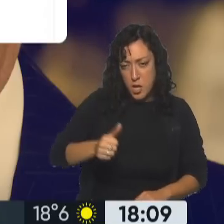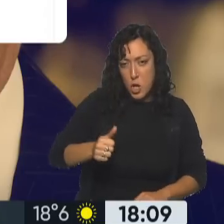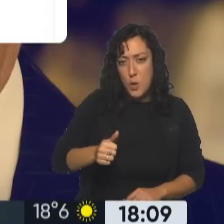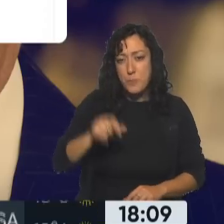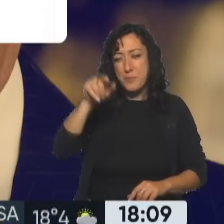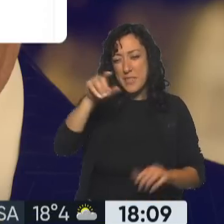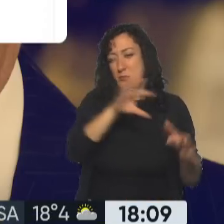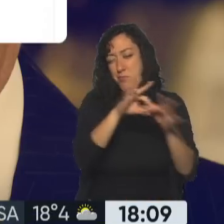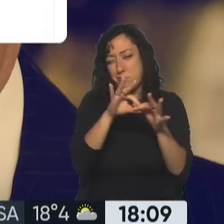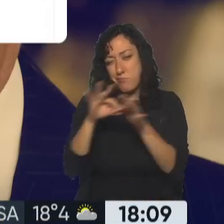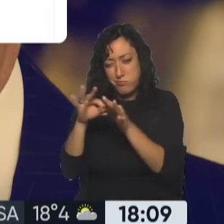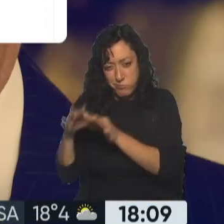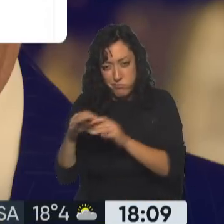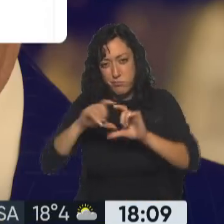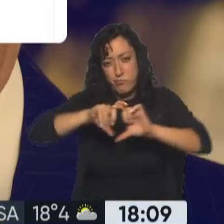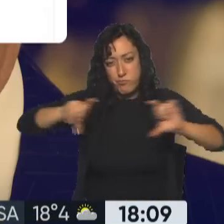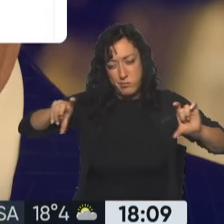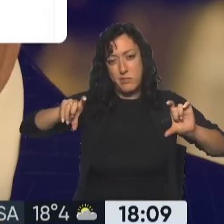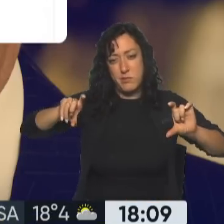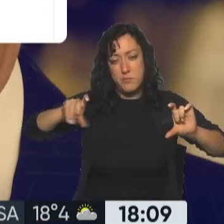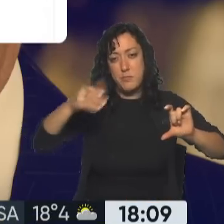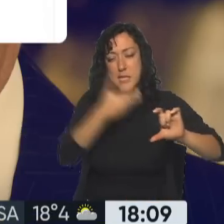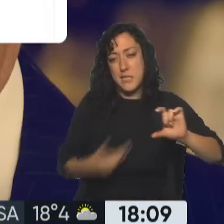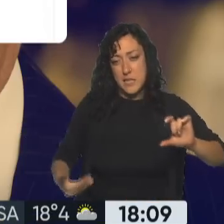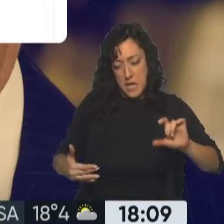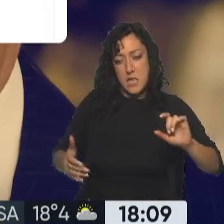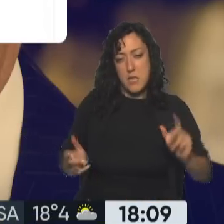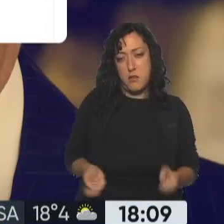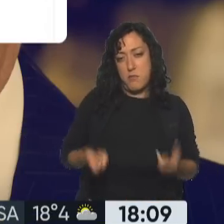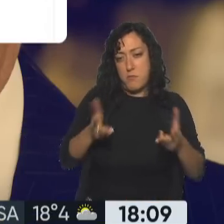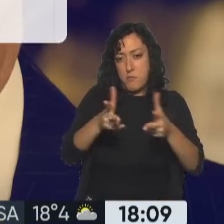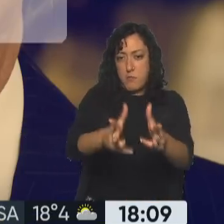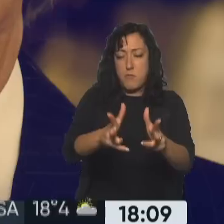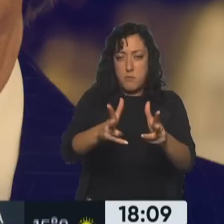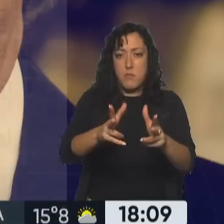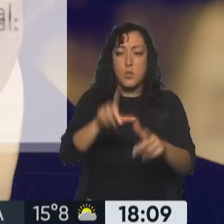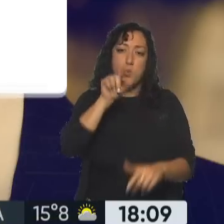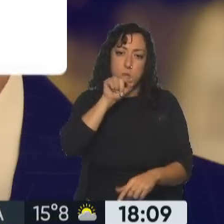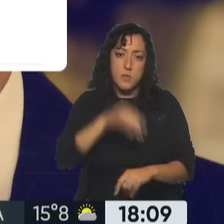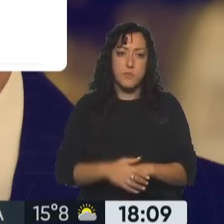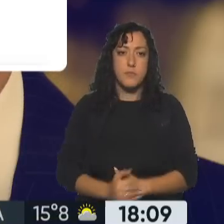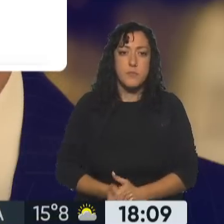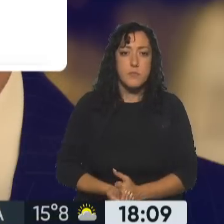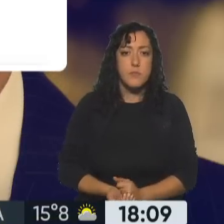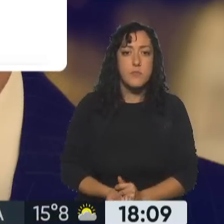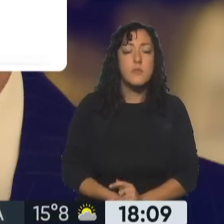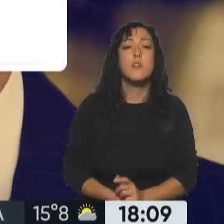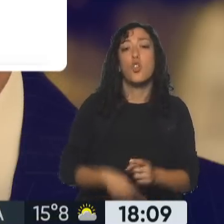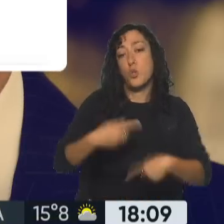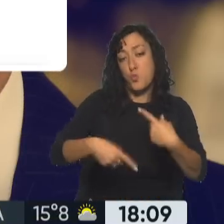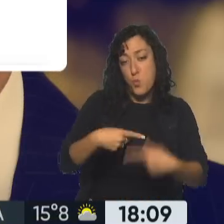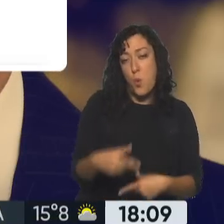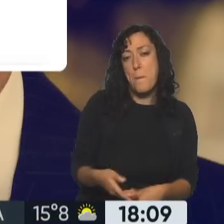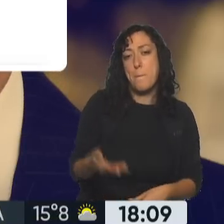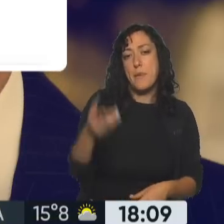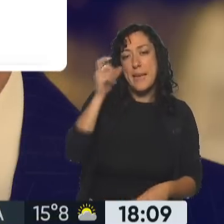hilo. Salió el comunicado de presidencia y el presidente se expresó también a través de la red social Twitter. Sigue, dice,